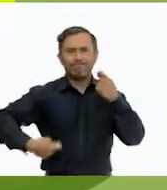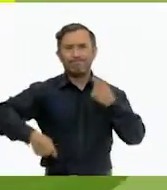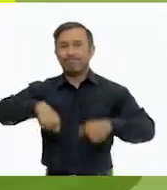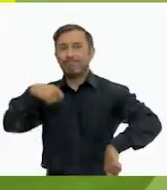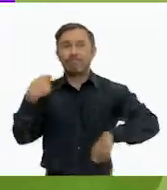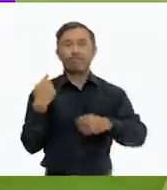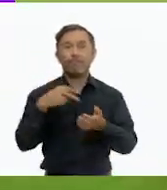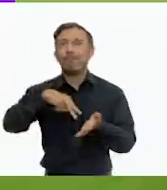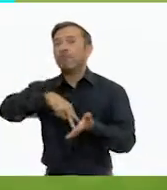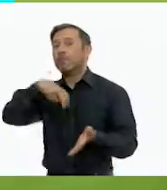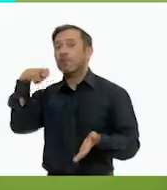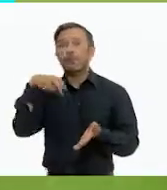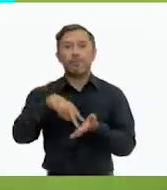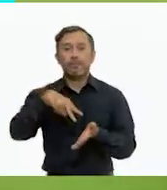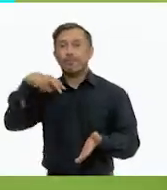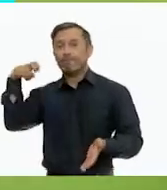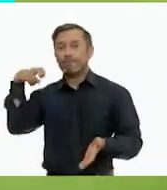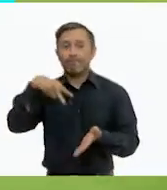Saltar.